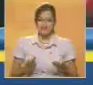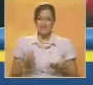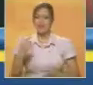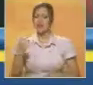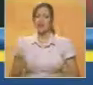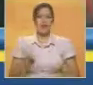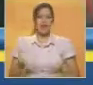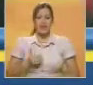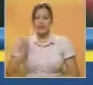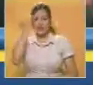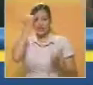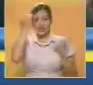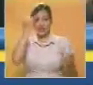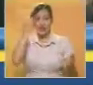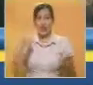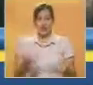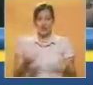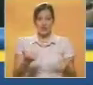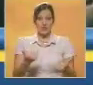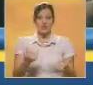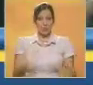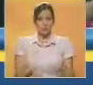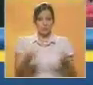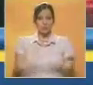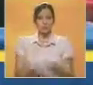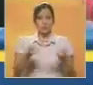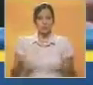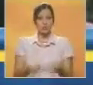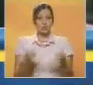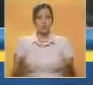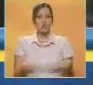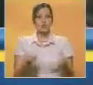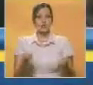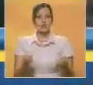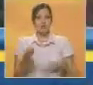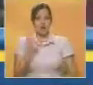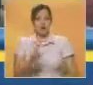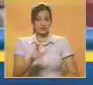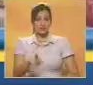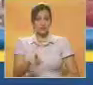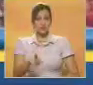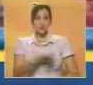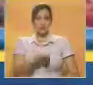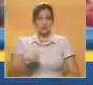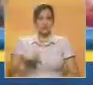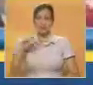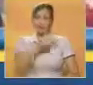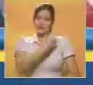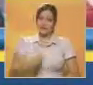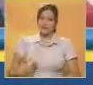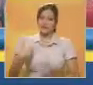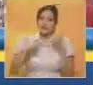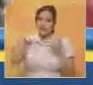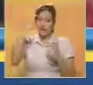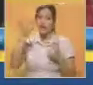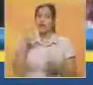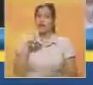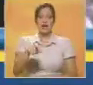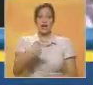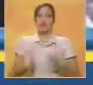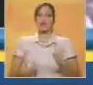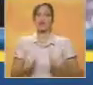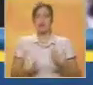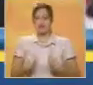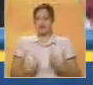buscando cualquier elemento, en este caso un elemento de campaña de tocar los temas personales del presidente, porque están